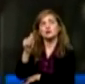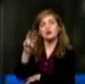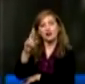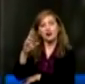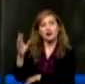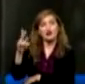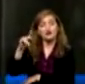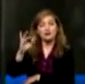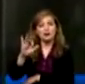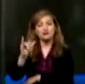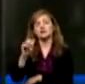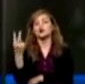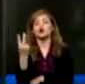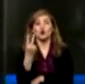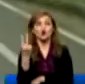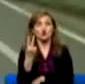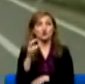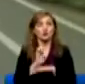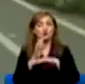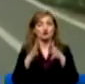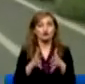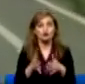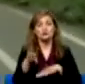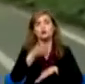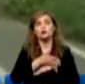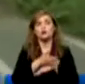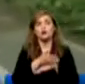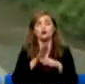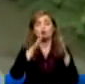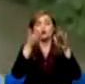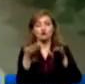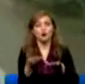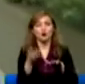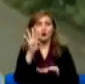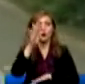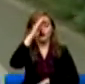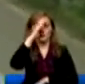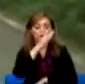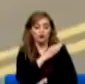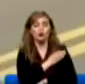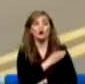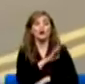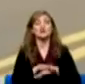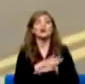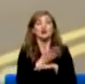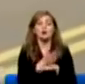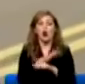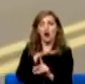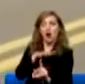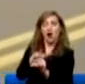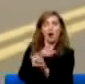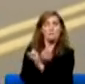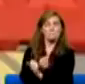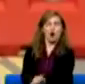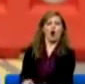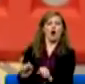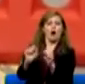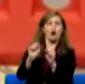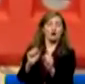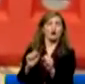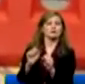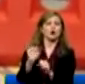de ciudadanos ecuatorianos, y previamente habían muerto 4 militares a consecuencia de la detonación y